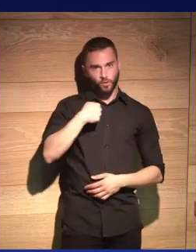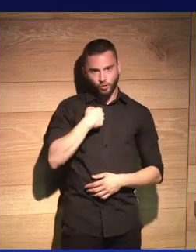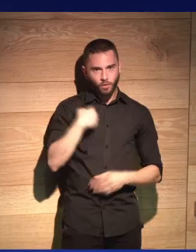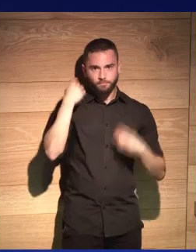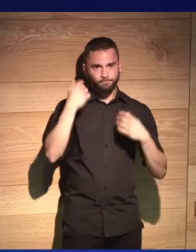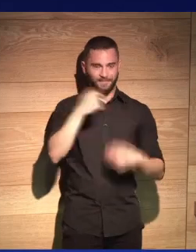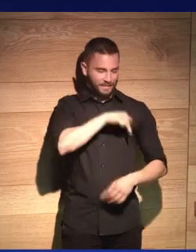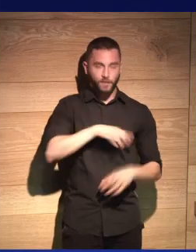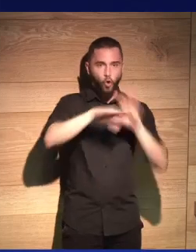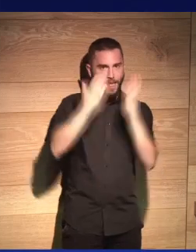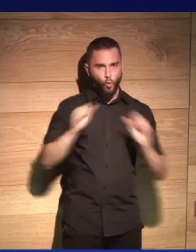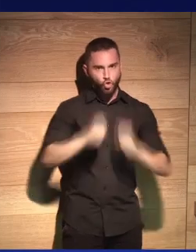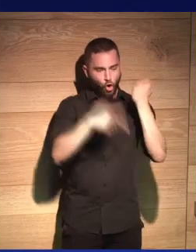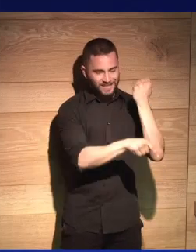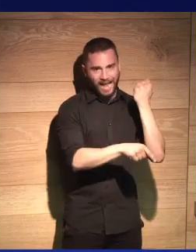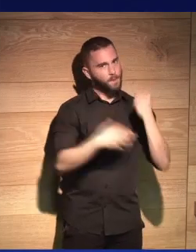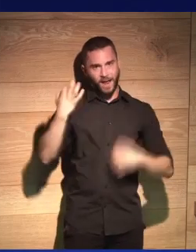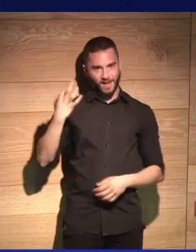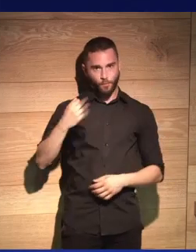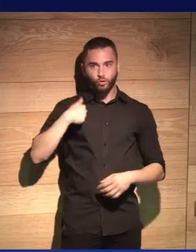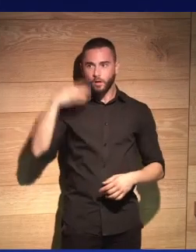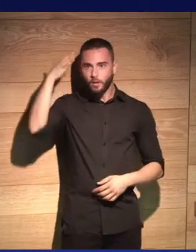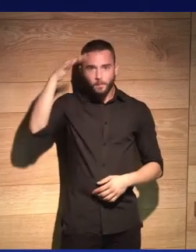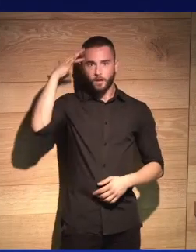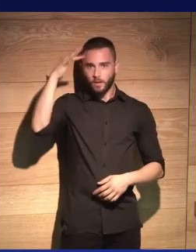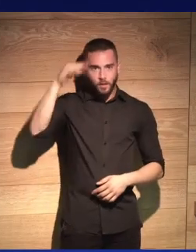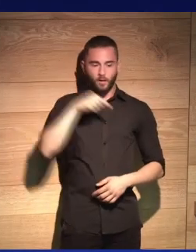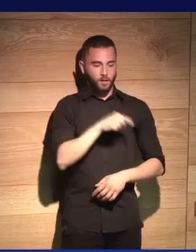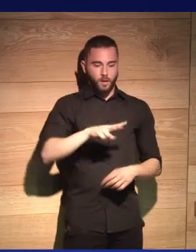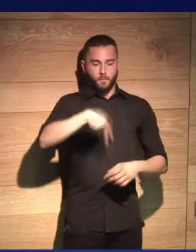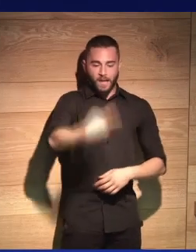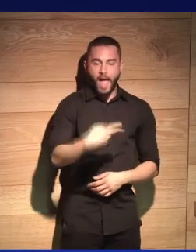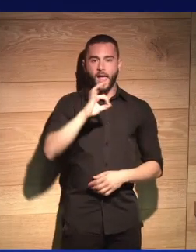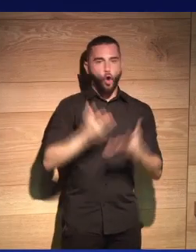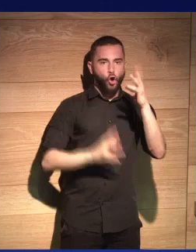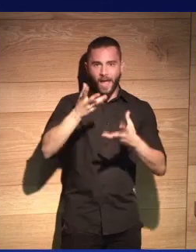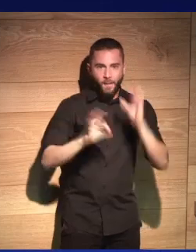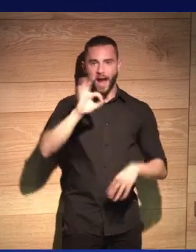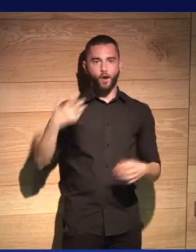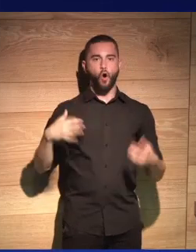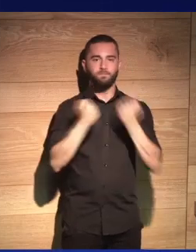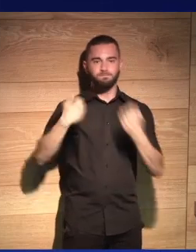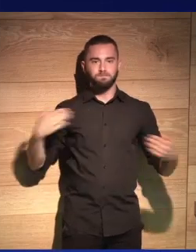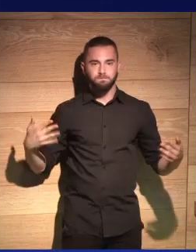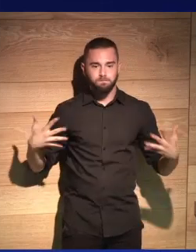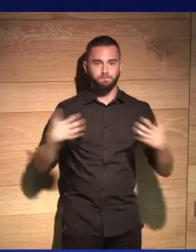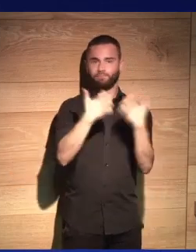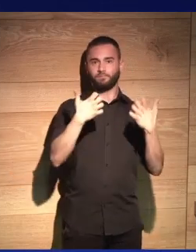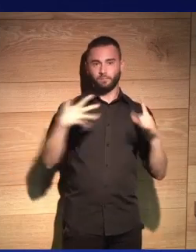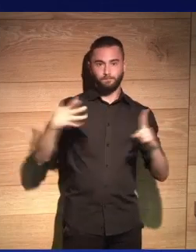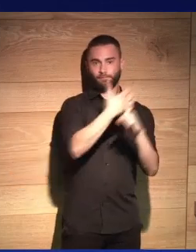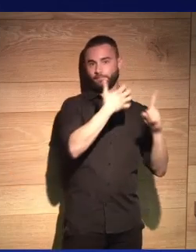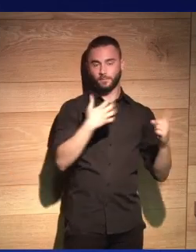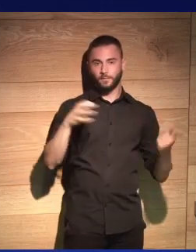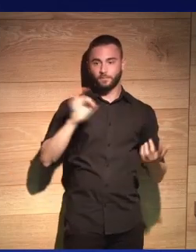mundo. Todo el tiempo me imagino que se va a caer o a quemar, o que van a atropellarla, o que va a ahogarse ahora mismo en